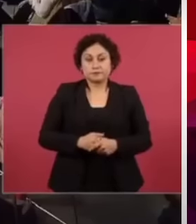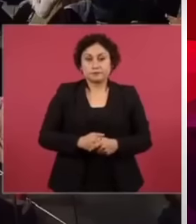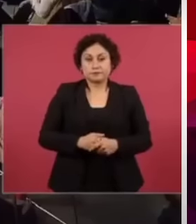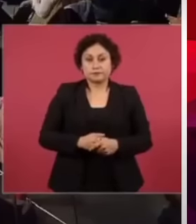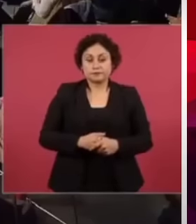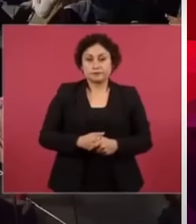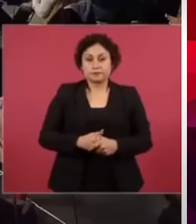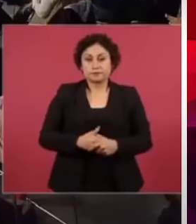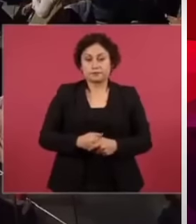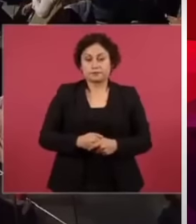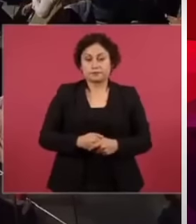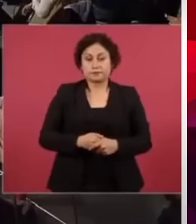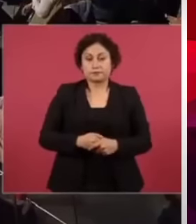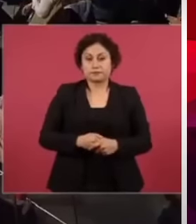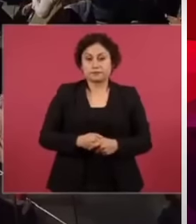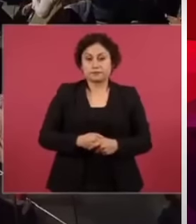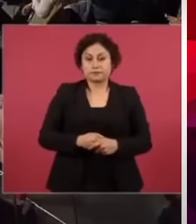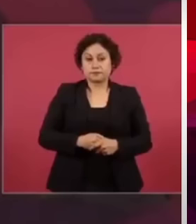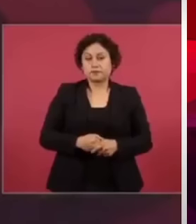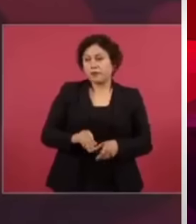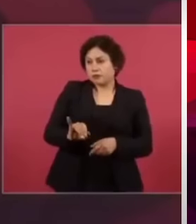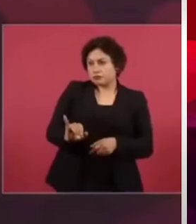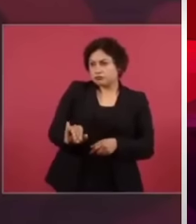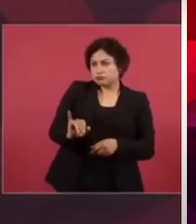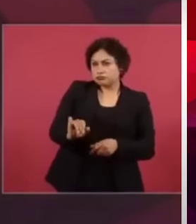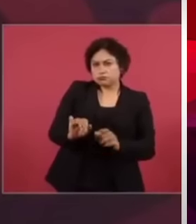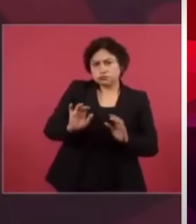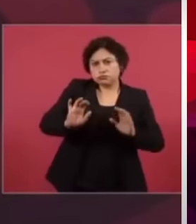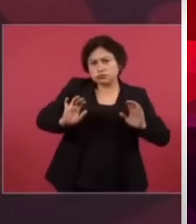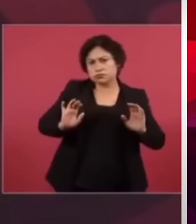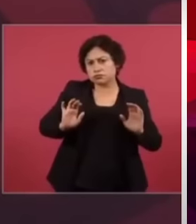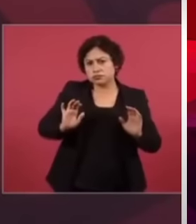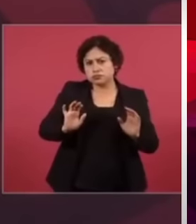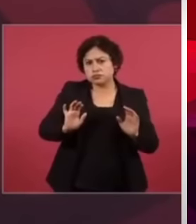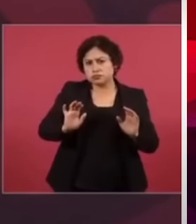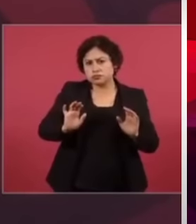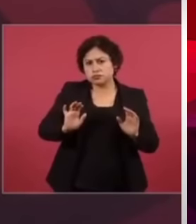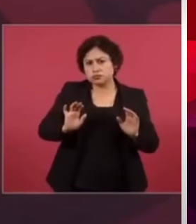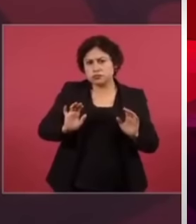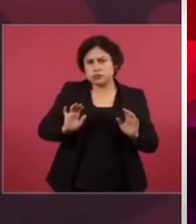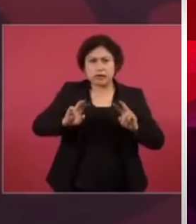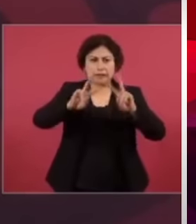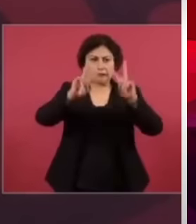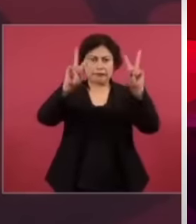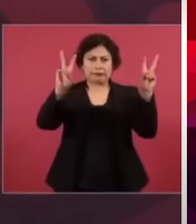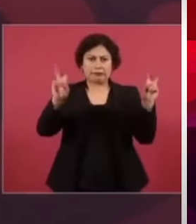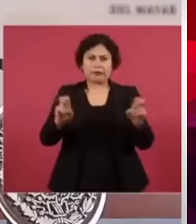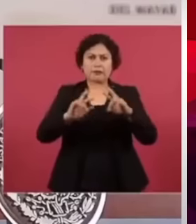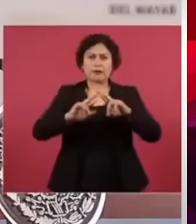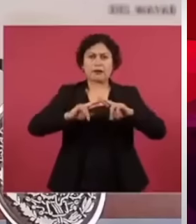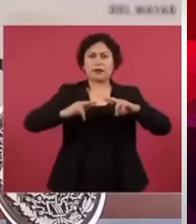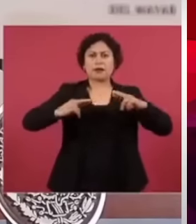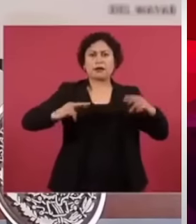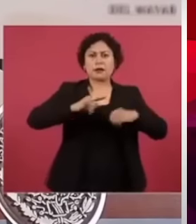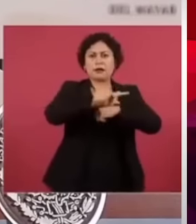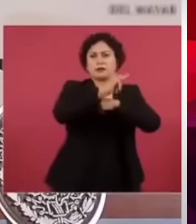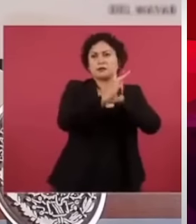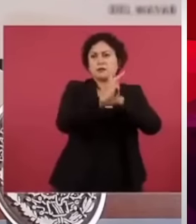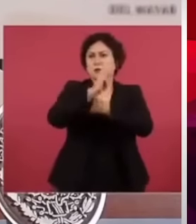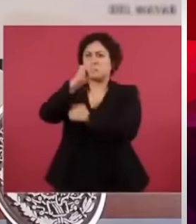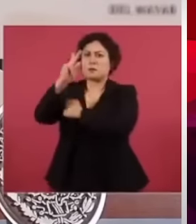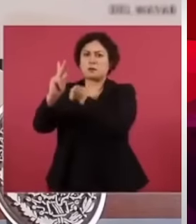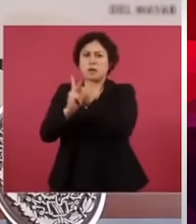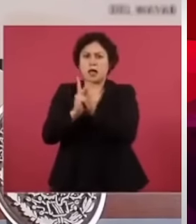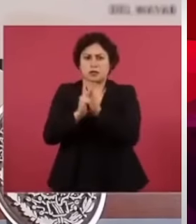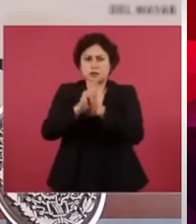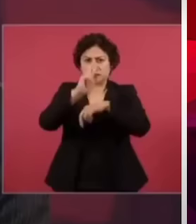Sí, que se respete la política exterior de México, lo que establece nuestra Constitución en